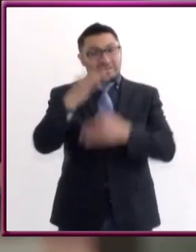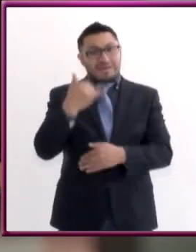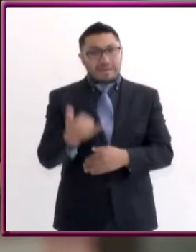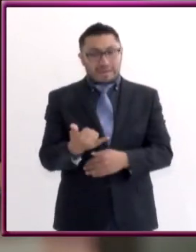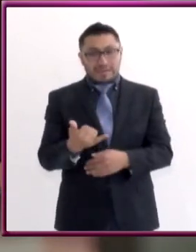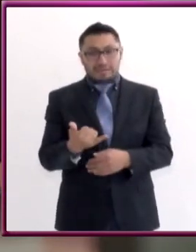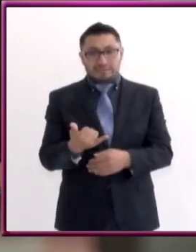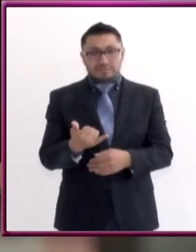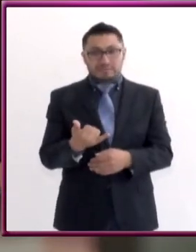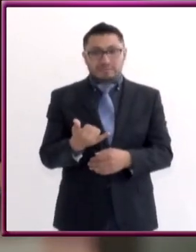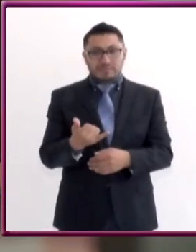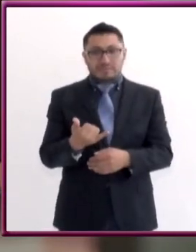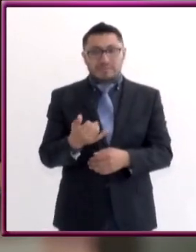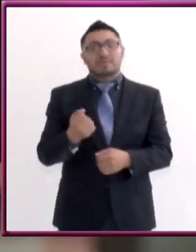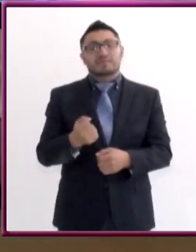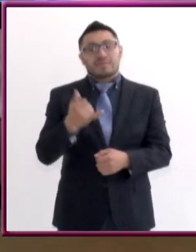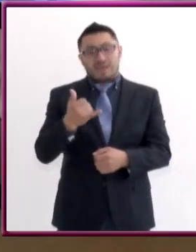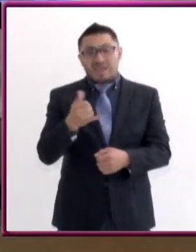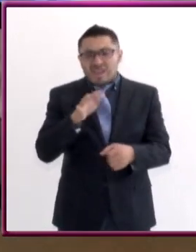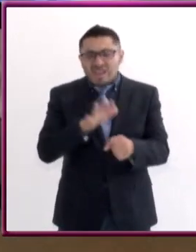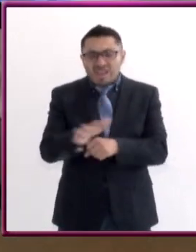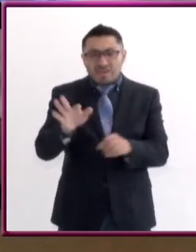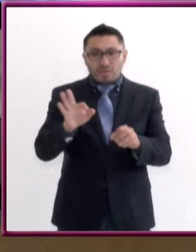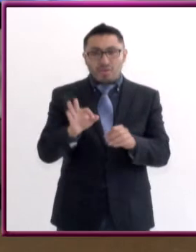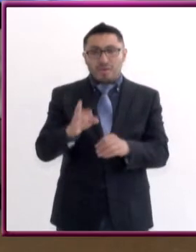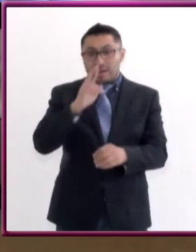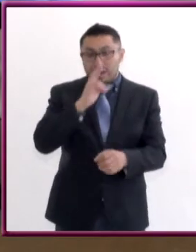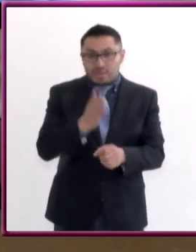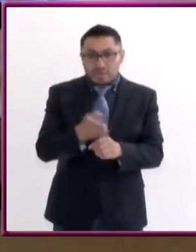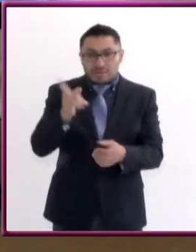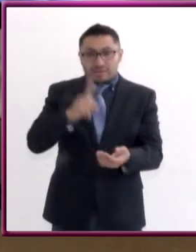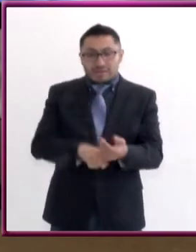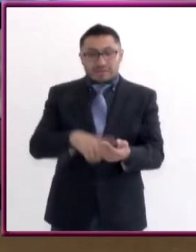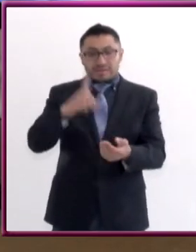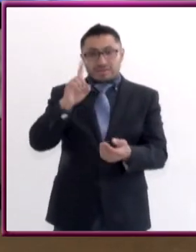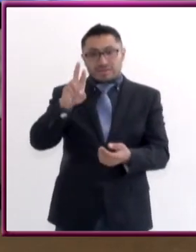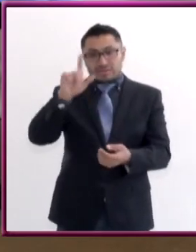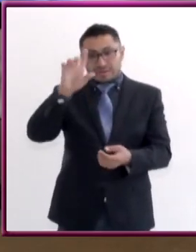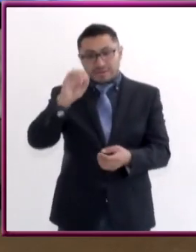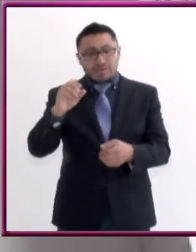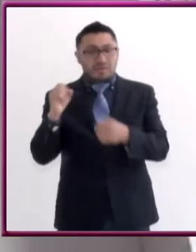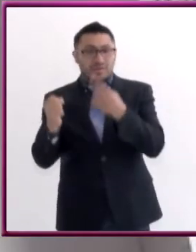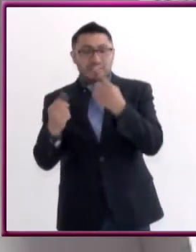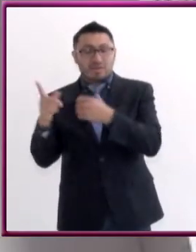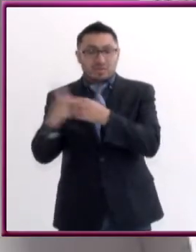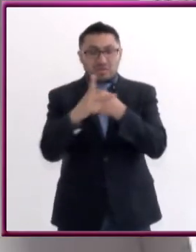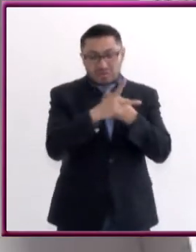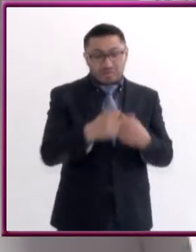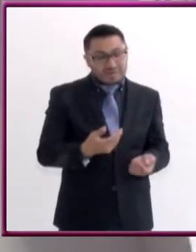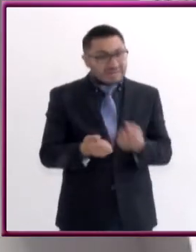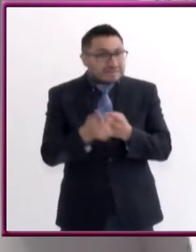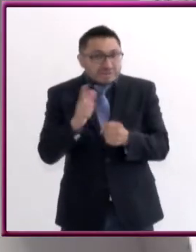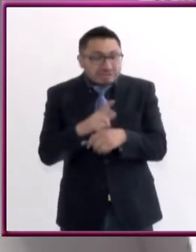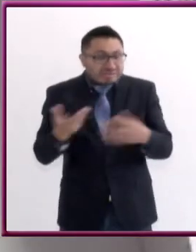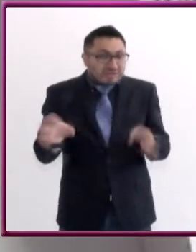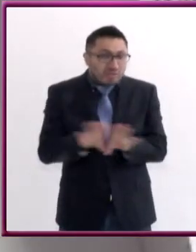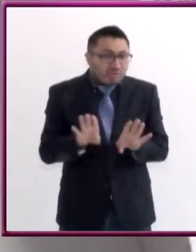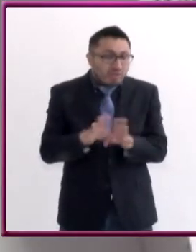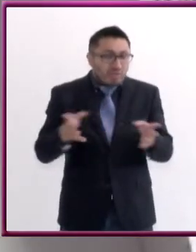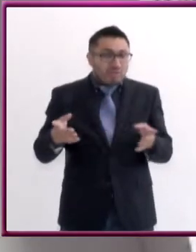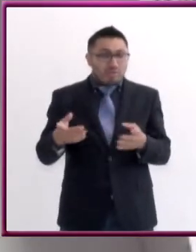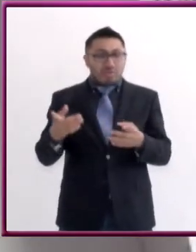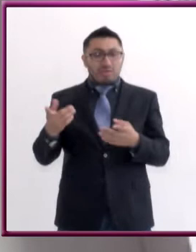la parte cultural en la forma en que algunos grupos sociales o países abordan el duelo? Bueno,